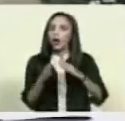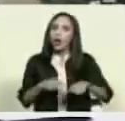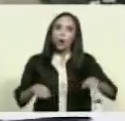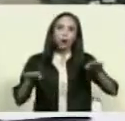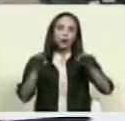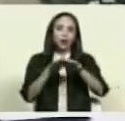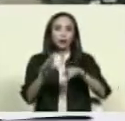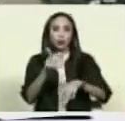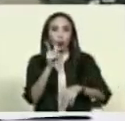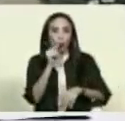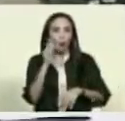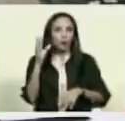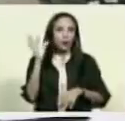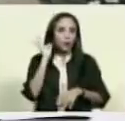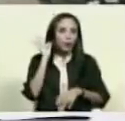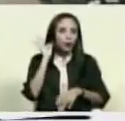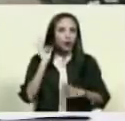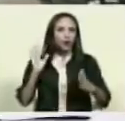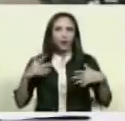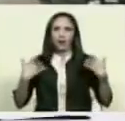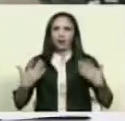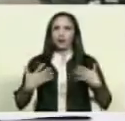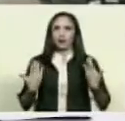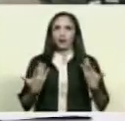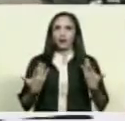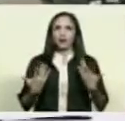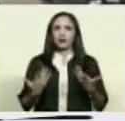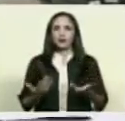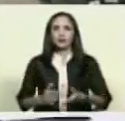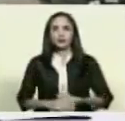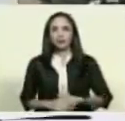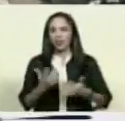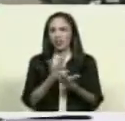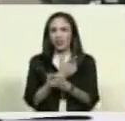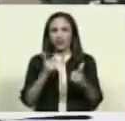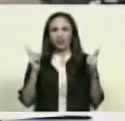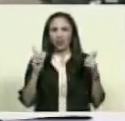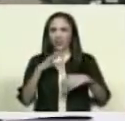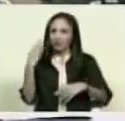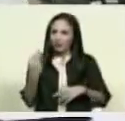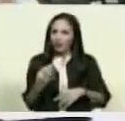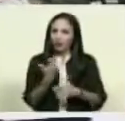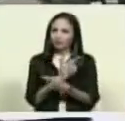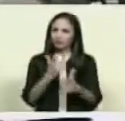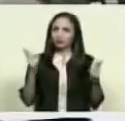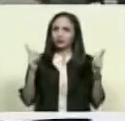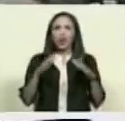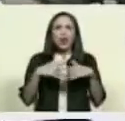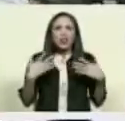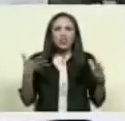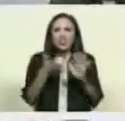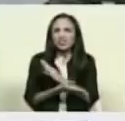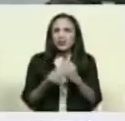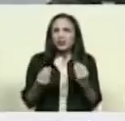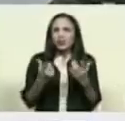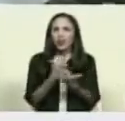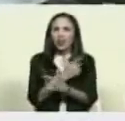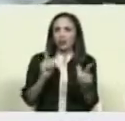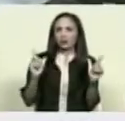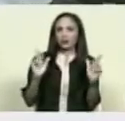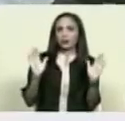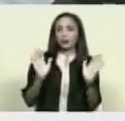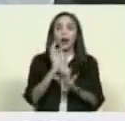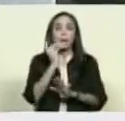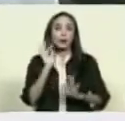igualdad, la felicidad, la libertad verdadera. ¿Cuál es la libertad verdadera que tiene el ser humano? Cuando tiene